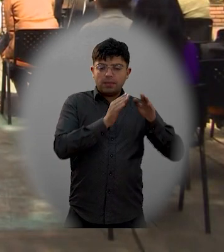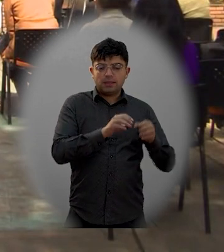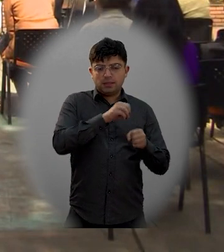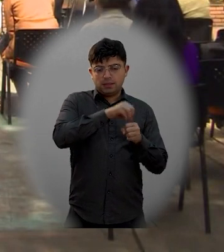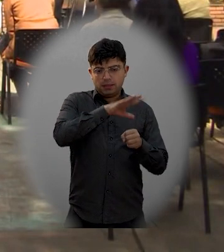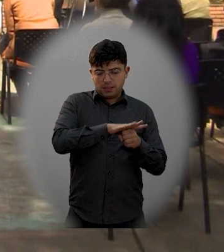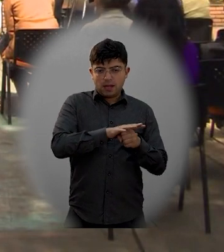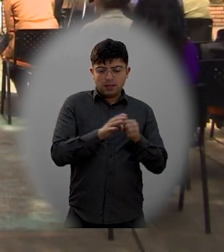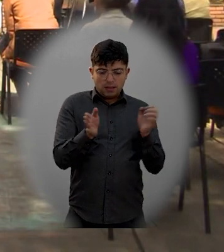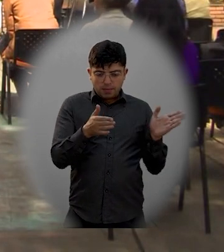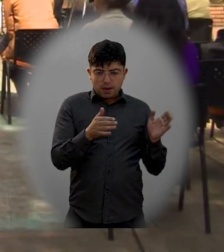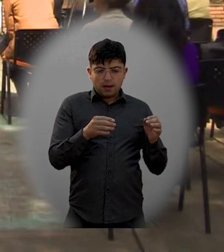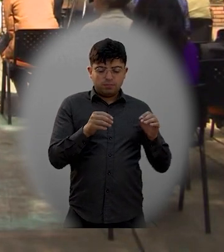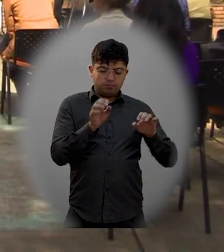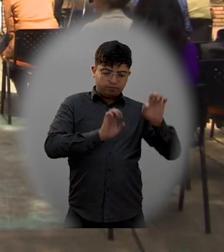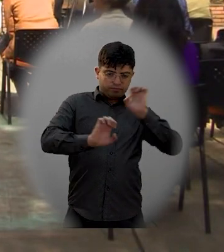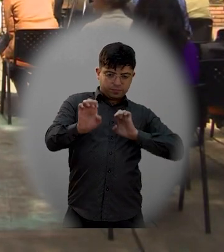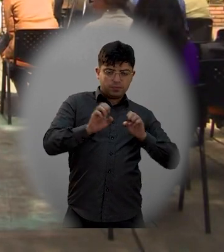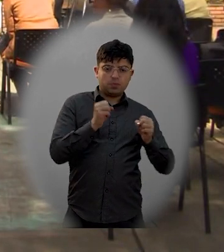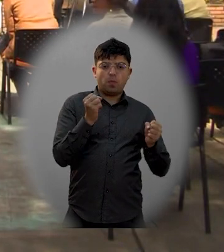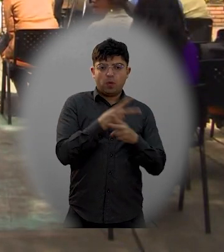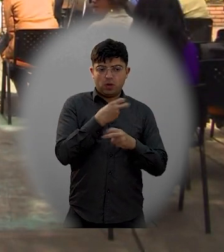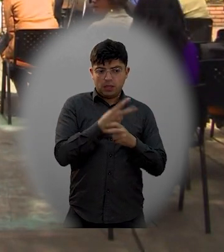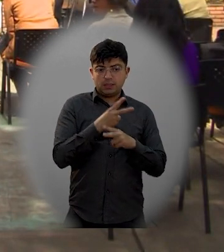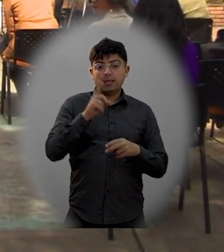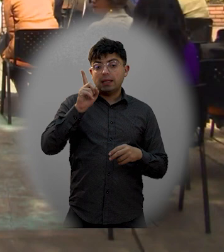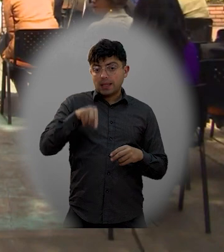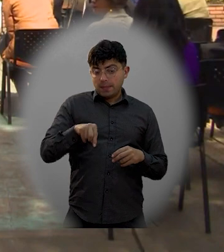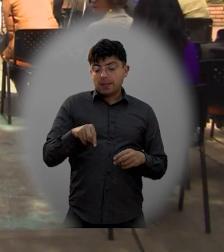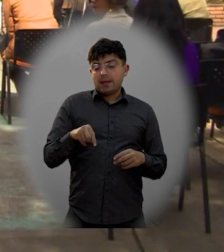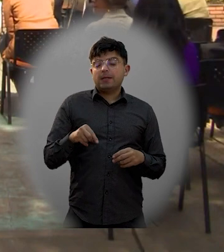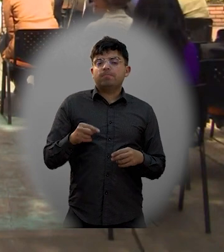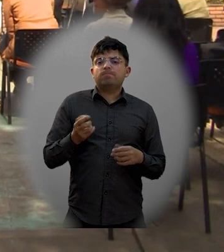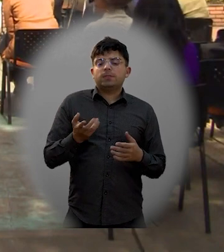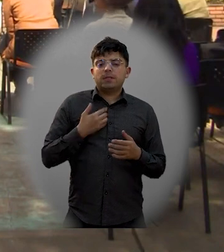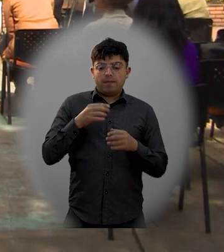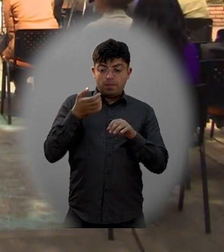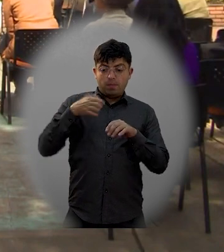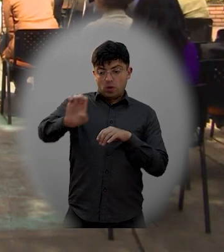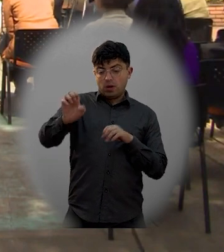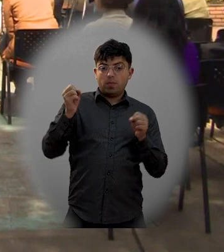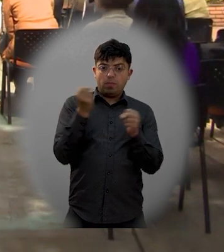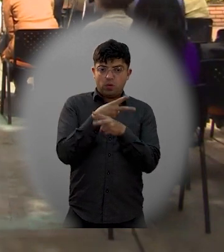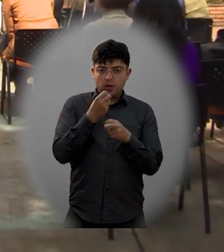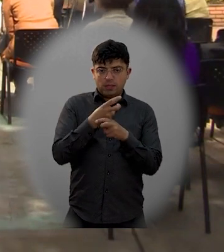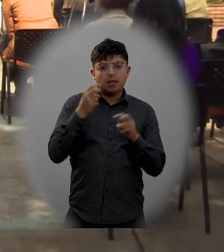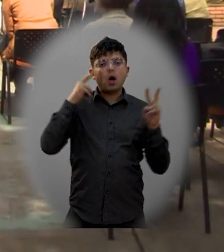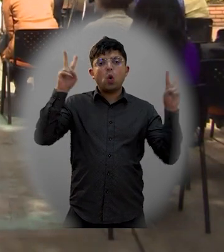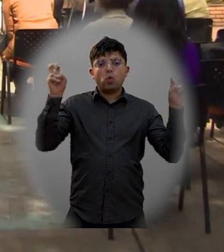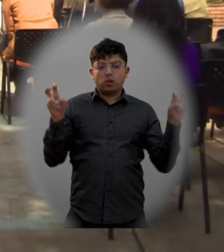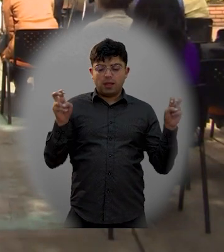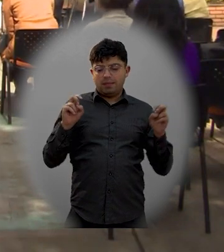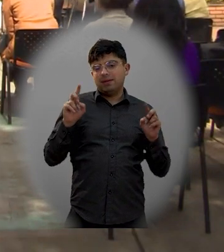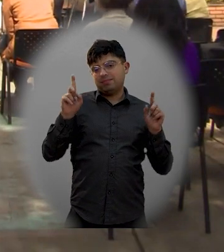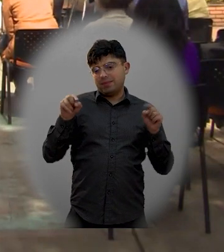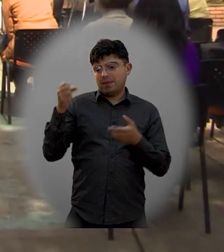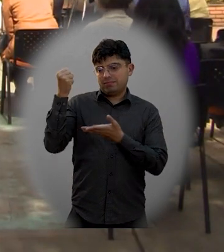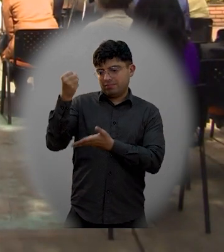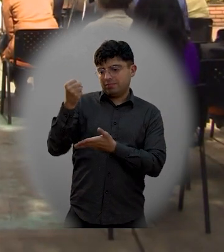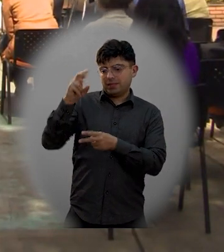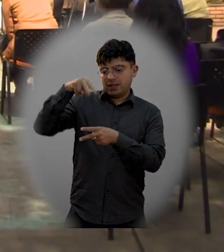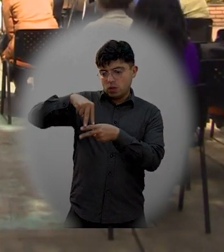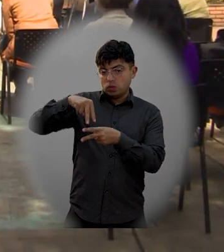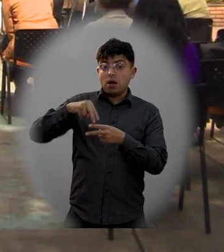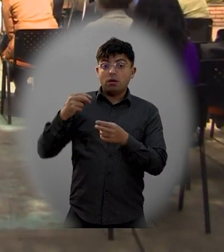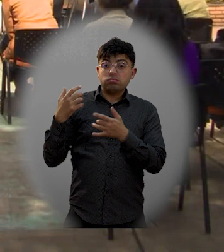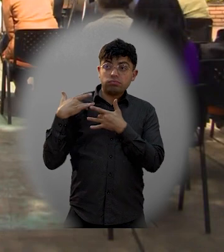de Prevención de Violencias, porque entendemos también que la prevención de violencias es un asunto también de recursos, no solamente de